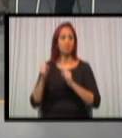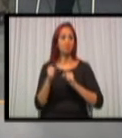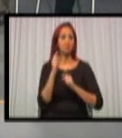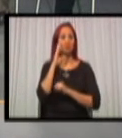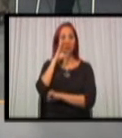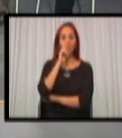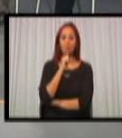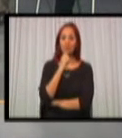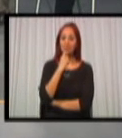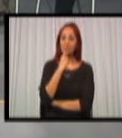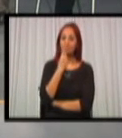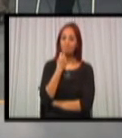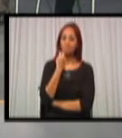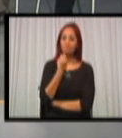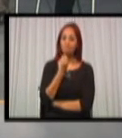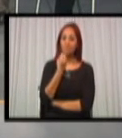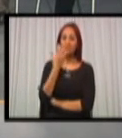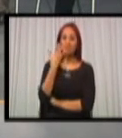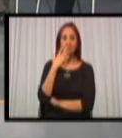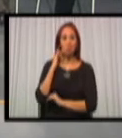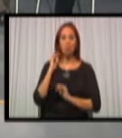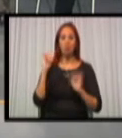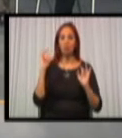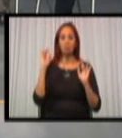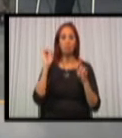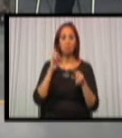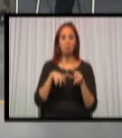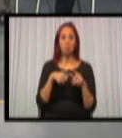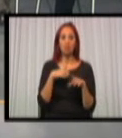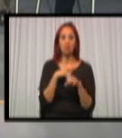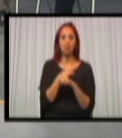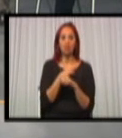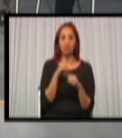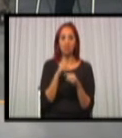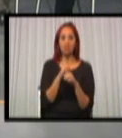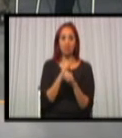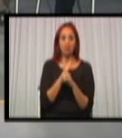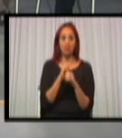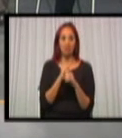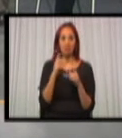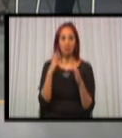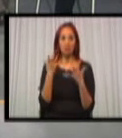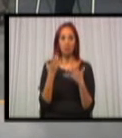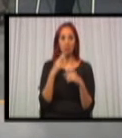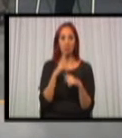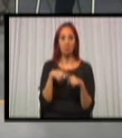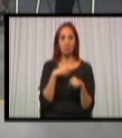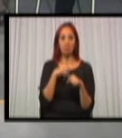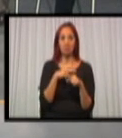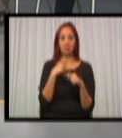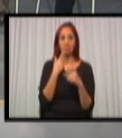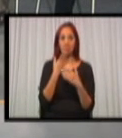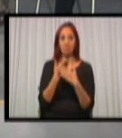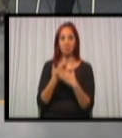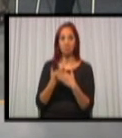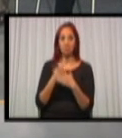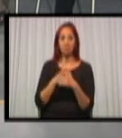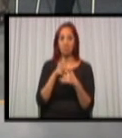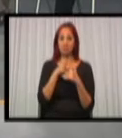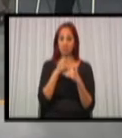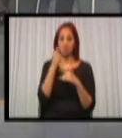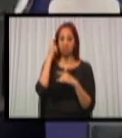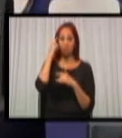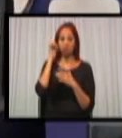dan cuenta de que están amarrados de un lado y de otro y no pueden ejecutar lo que normalmente propusieron. ¿están